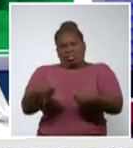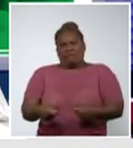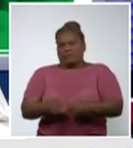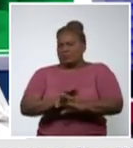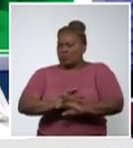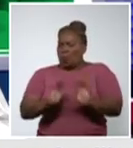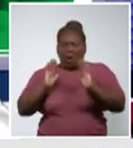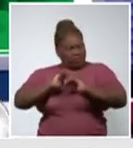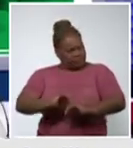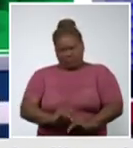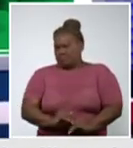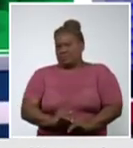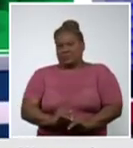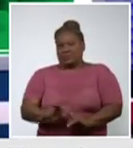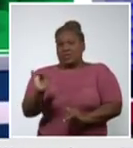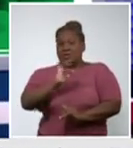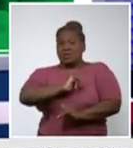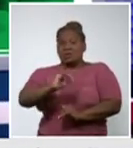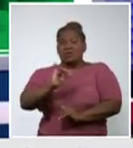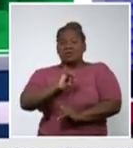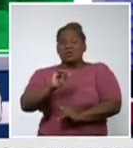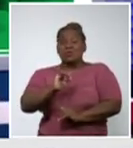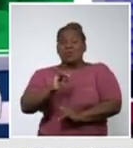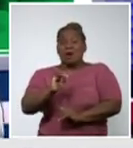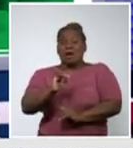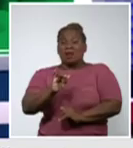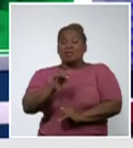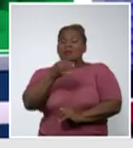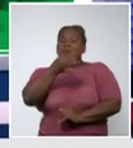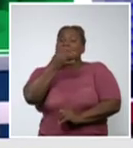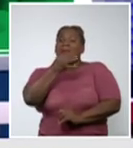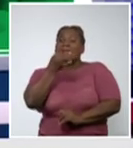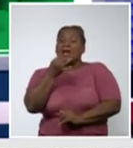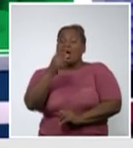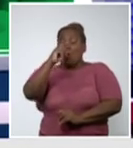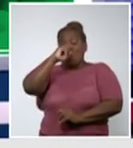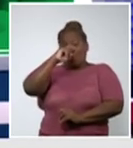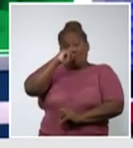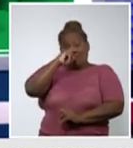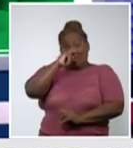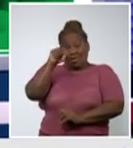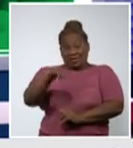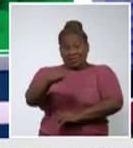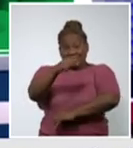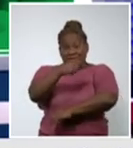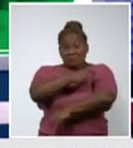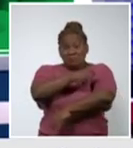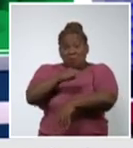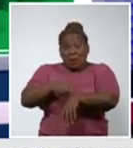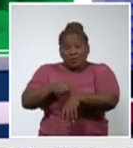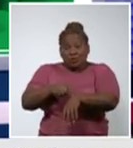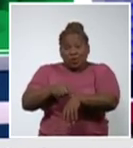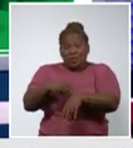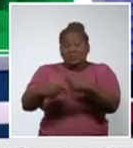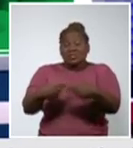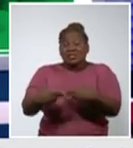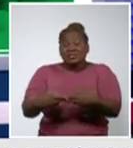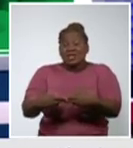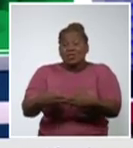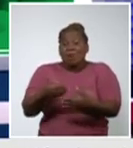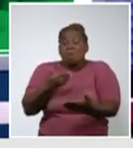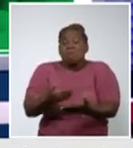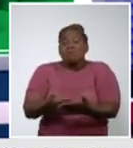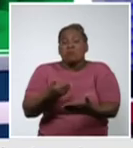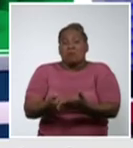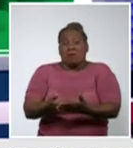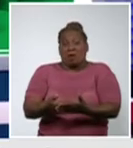Igualmente se habla de que a una determinada edad, en estos momentos se está haciendo el ensayo como se ha explicado, pero en